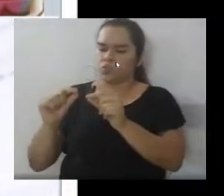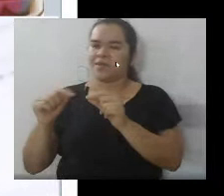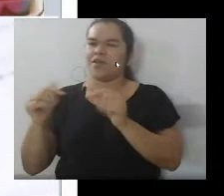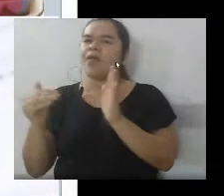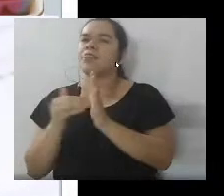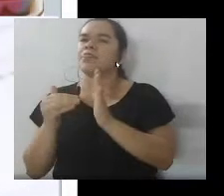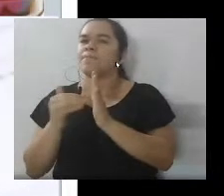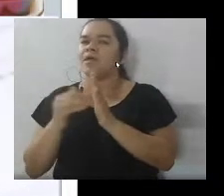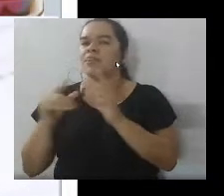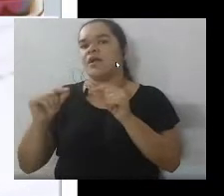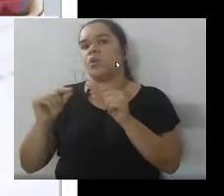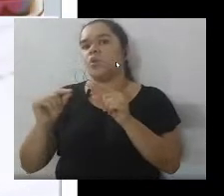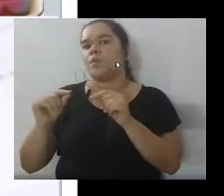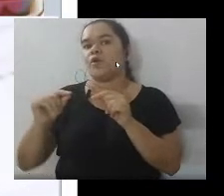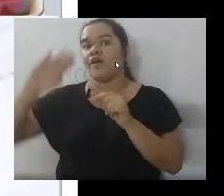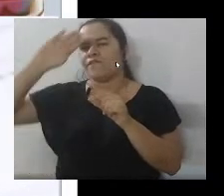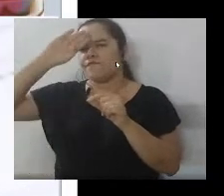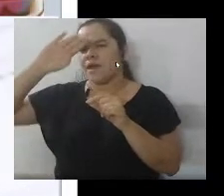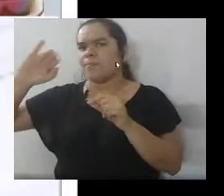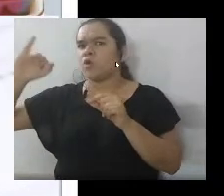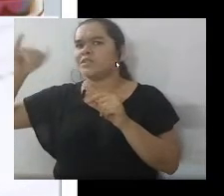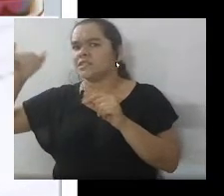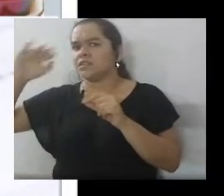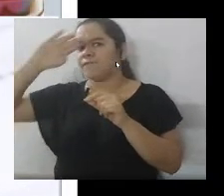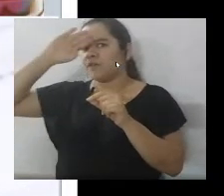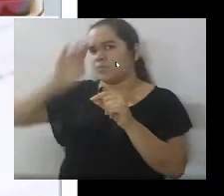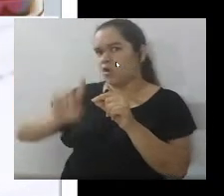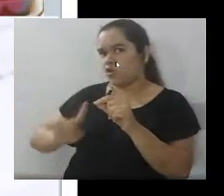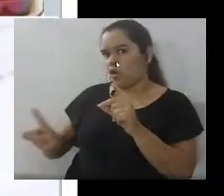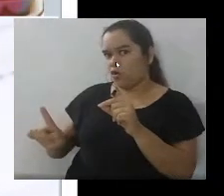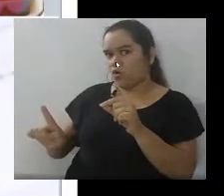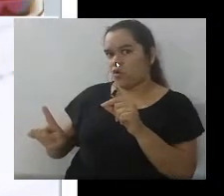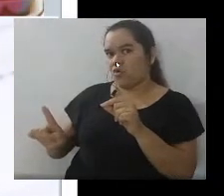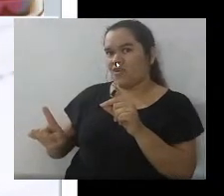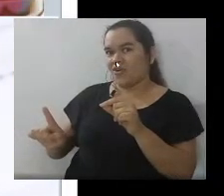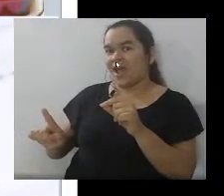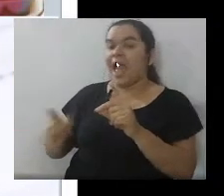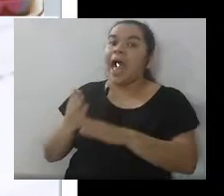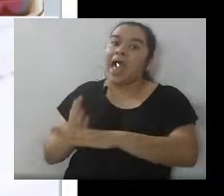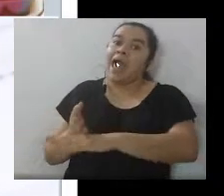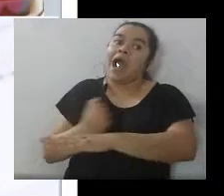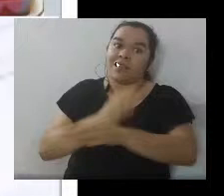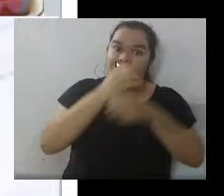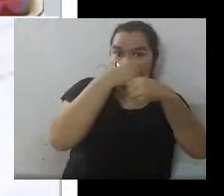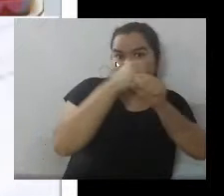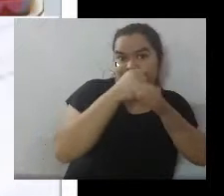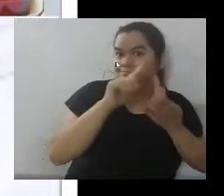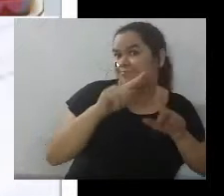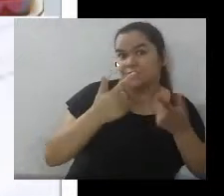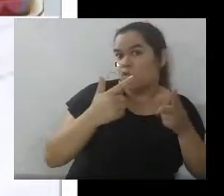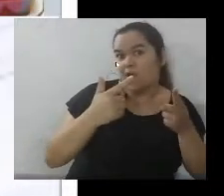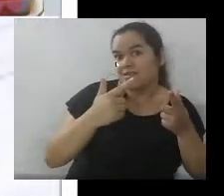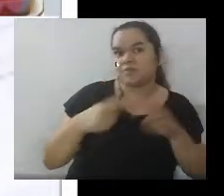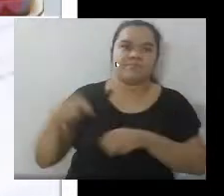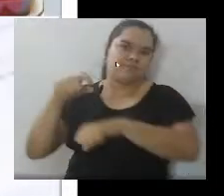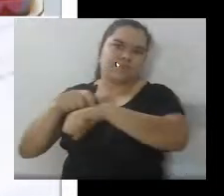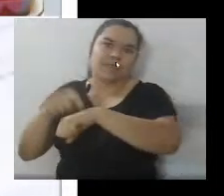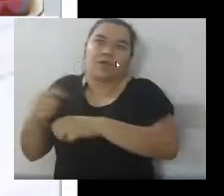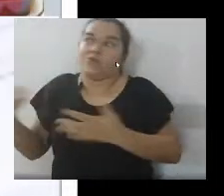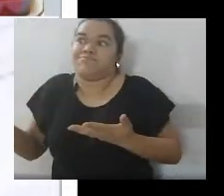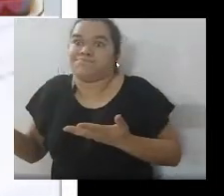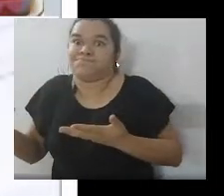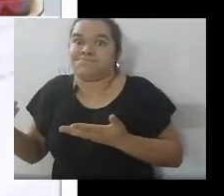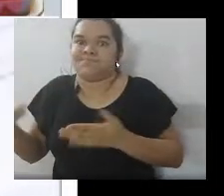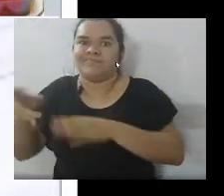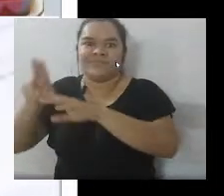diagnóstico clínico presuntivo que él hizo. O sea, claramente sin los análisis bioquímicos un médico es poco lo que puede avanzar, ¿sí?